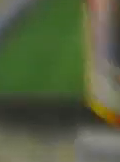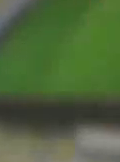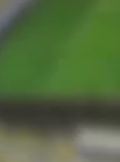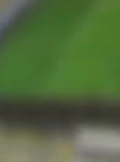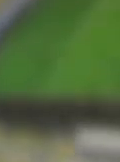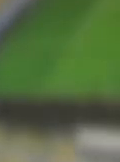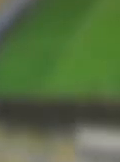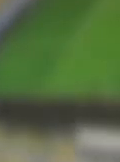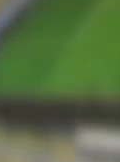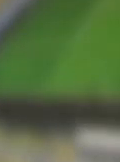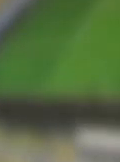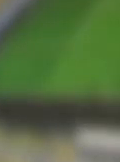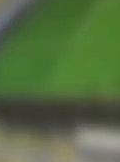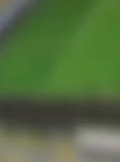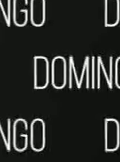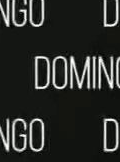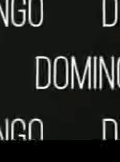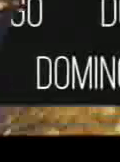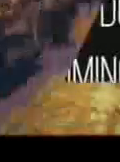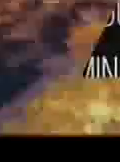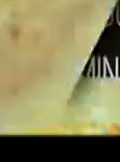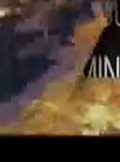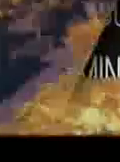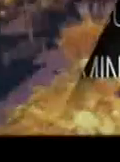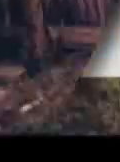revista BSC.